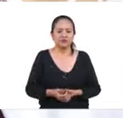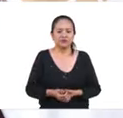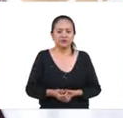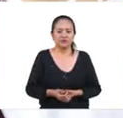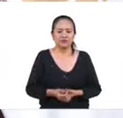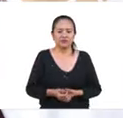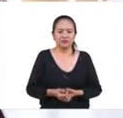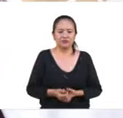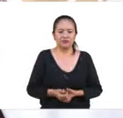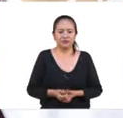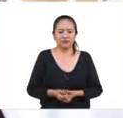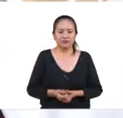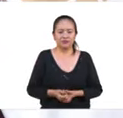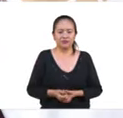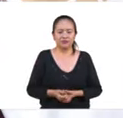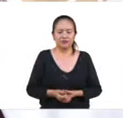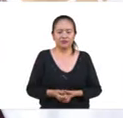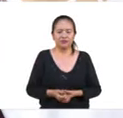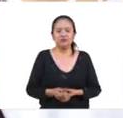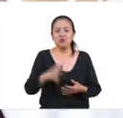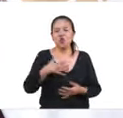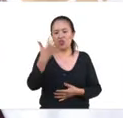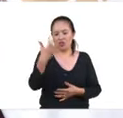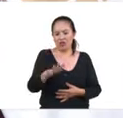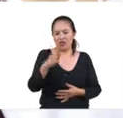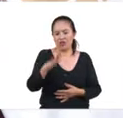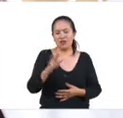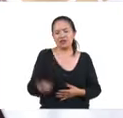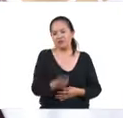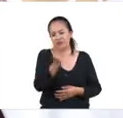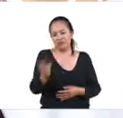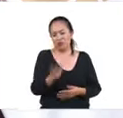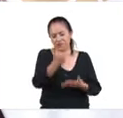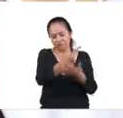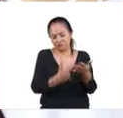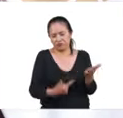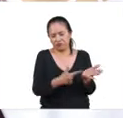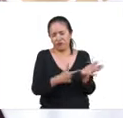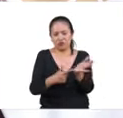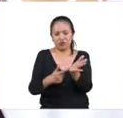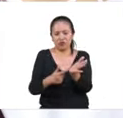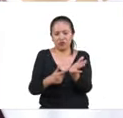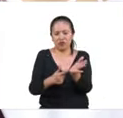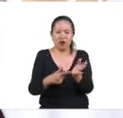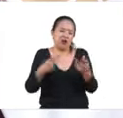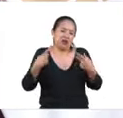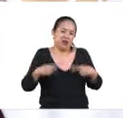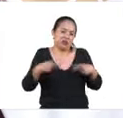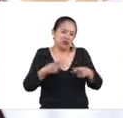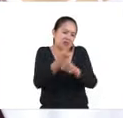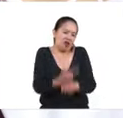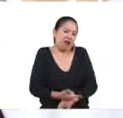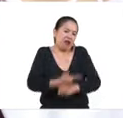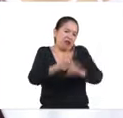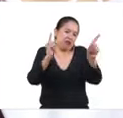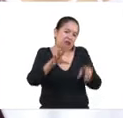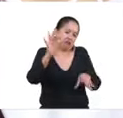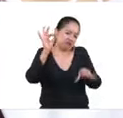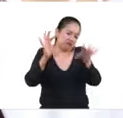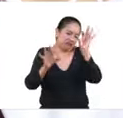encuesta de Morena. Son 10 preguntas que se hacen y esa población abierta y en una muestra